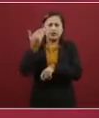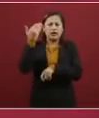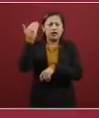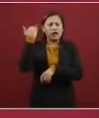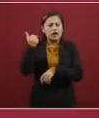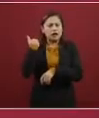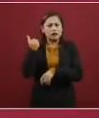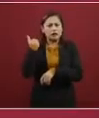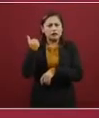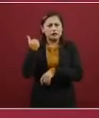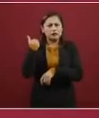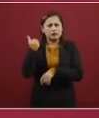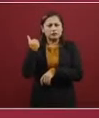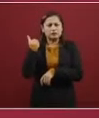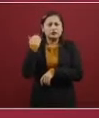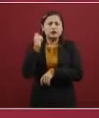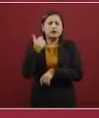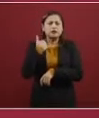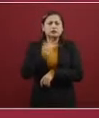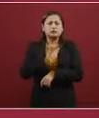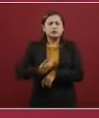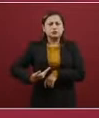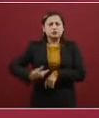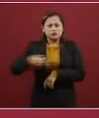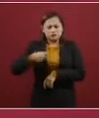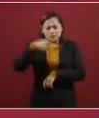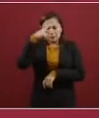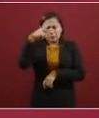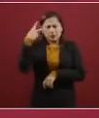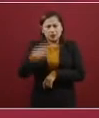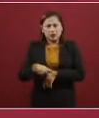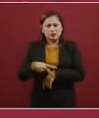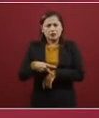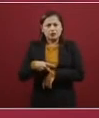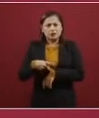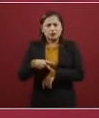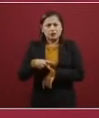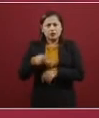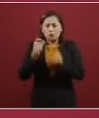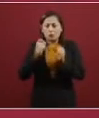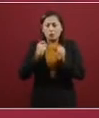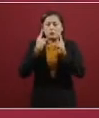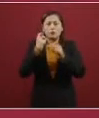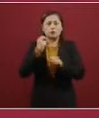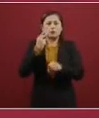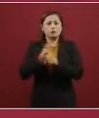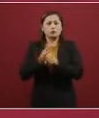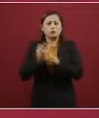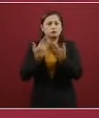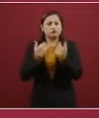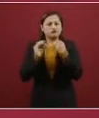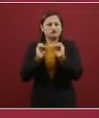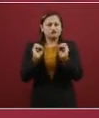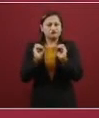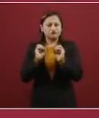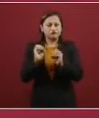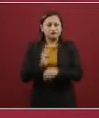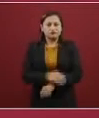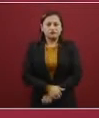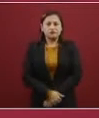los presidentes se levantaban temprano para